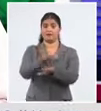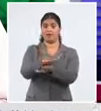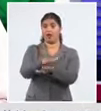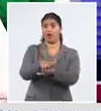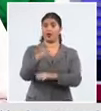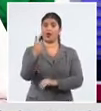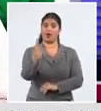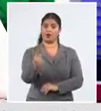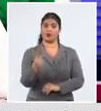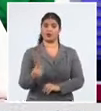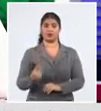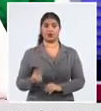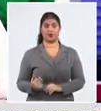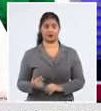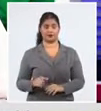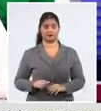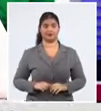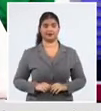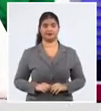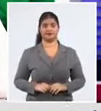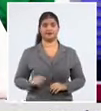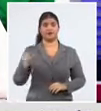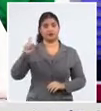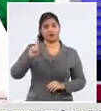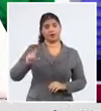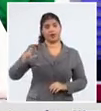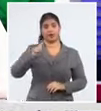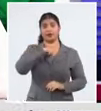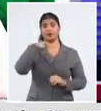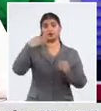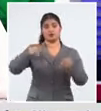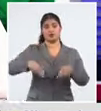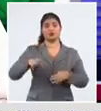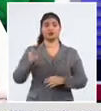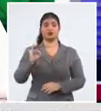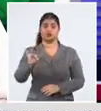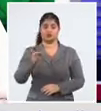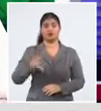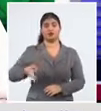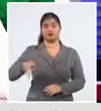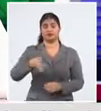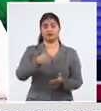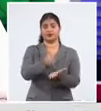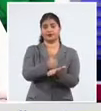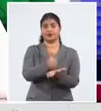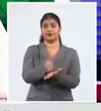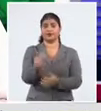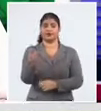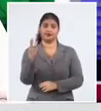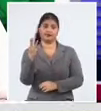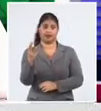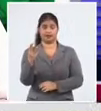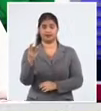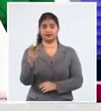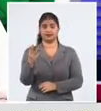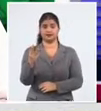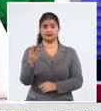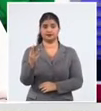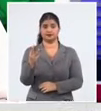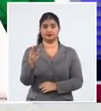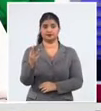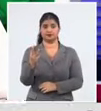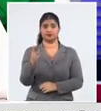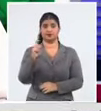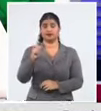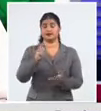municipios. En Camagüey, los 7 fallecidos, del municipio de Camagüey, 3, del municipio Carlos Manuel de